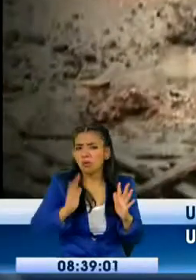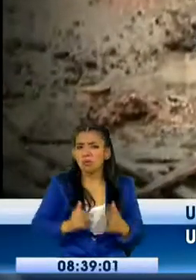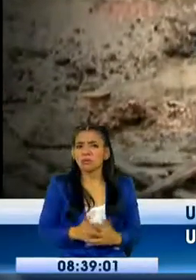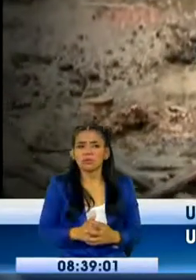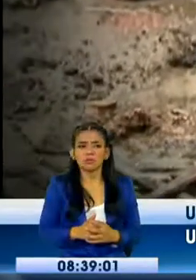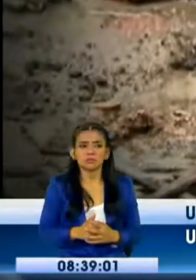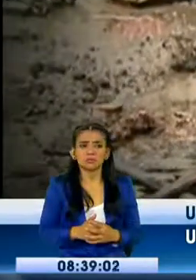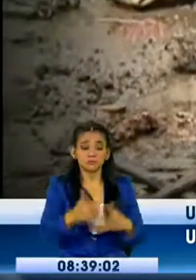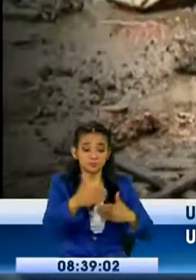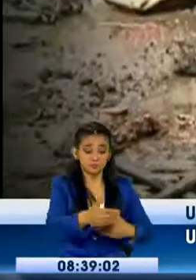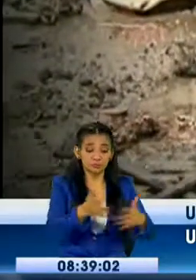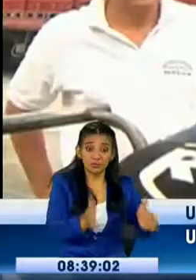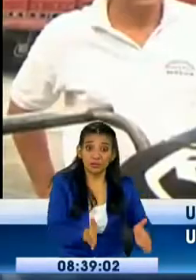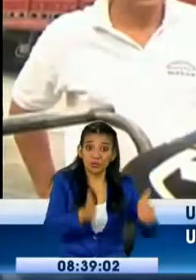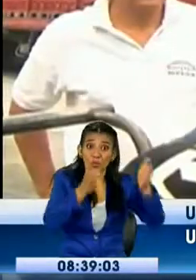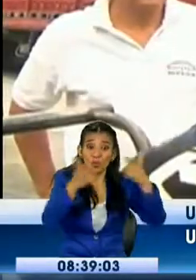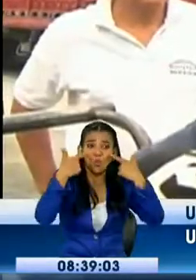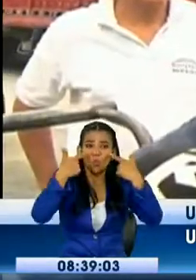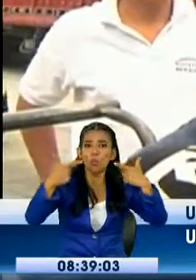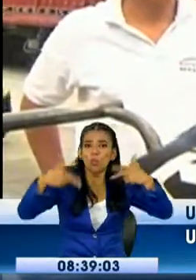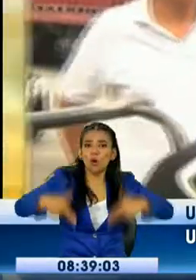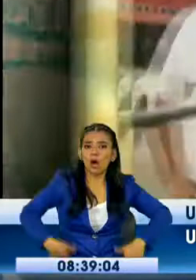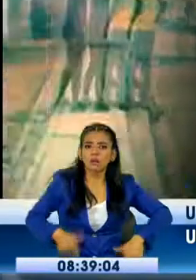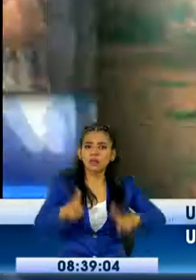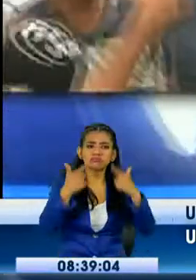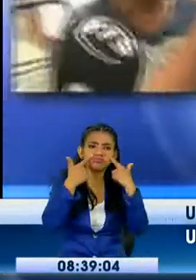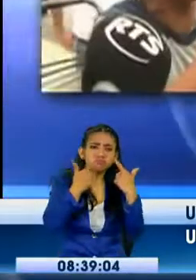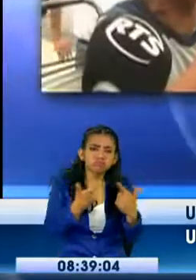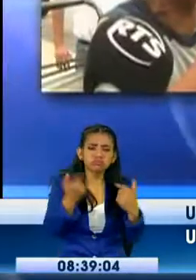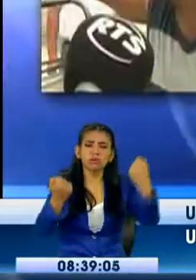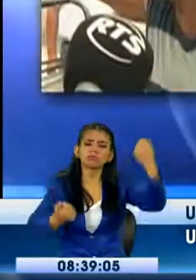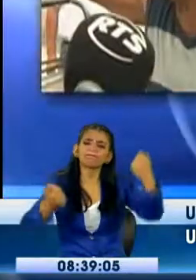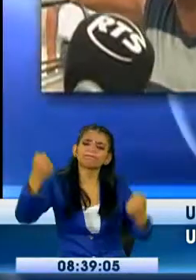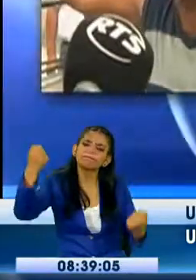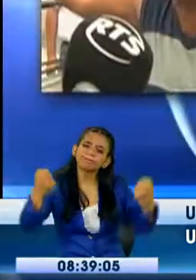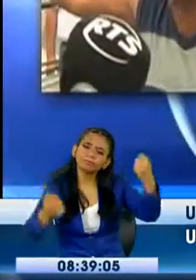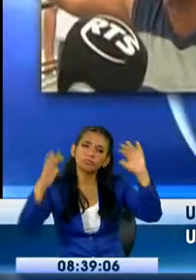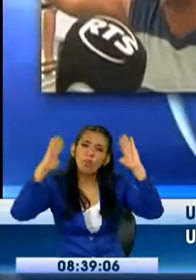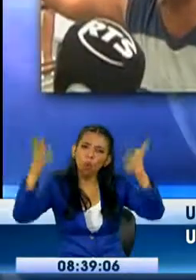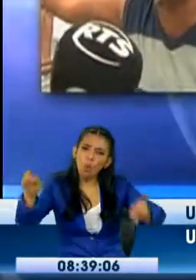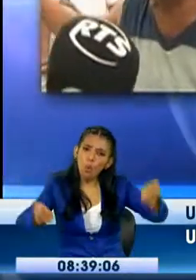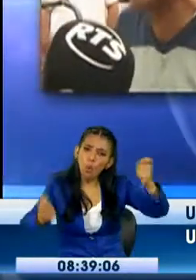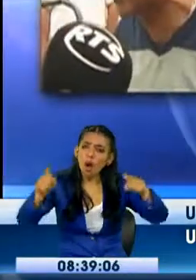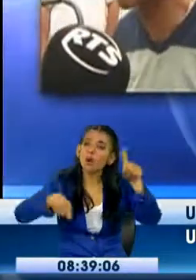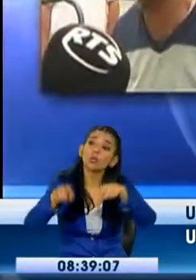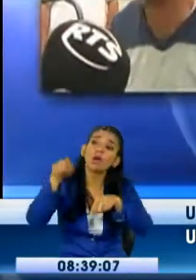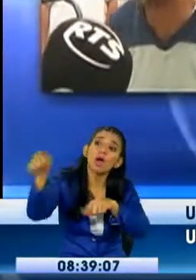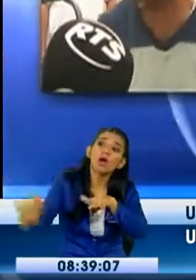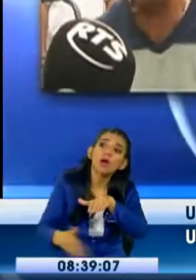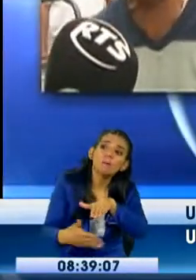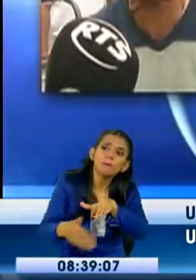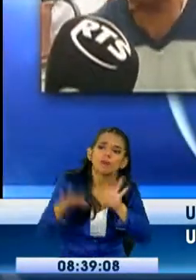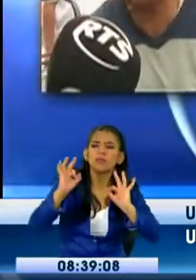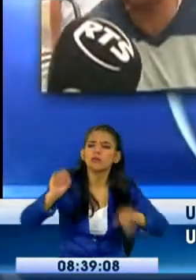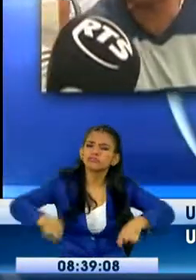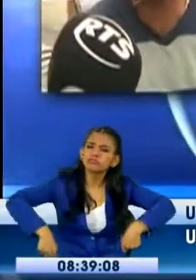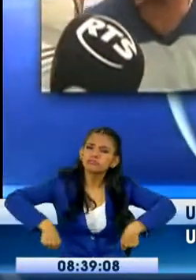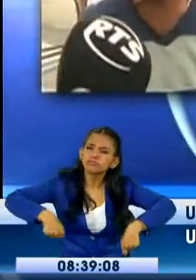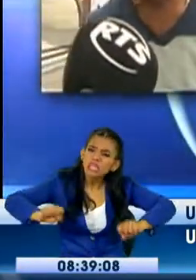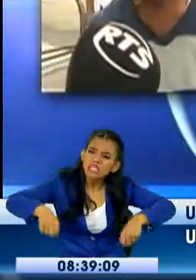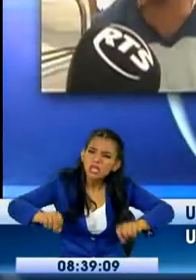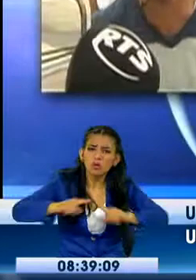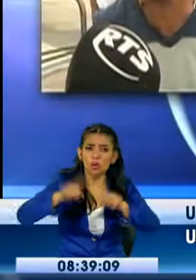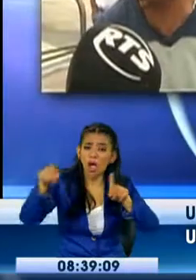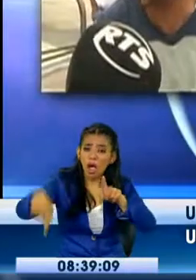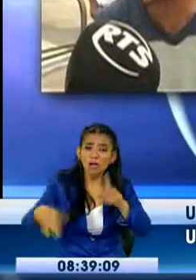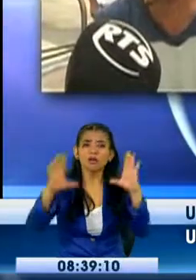Una caseta del guardia, que él era el que cuidaba aquí los camiones de los que hacen comida allá afuera, estos triciclos, todo eso lo dejaban